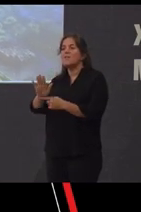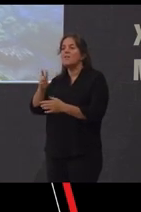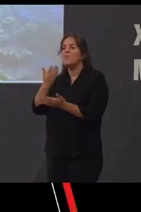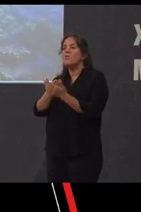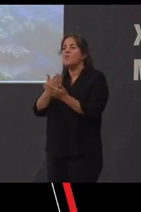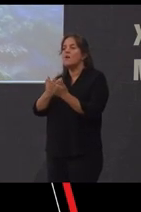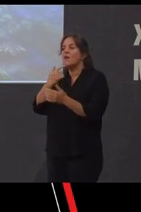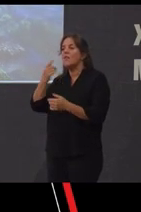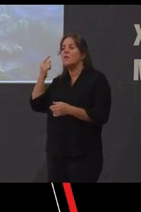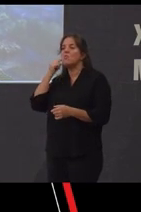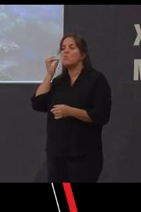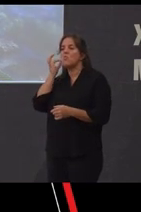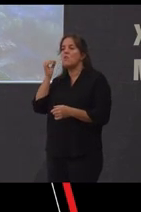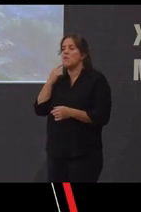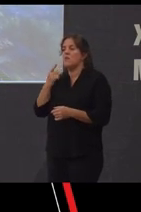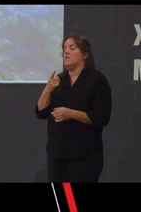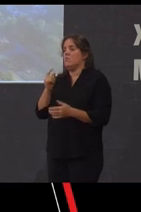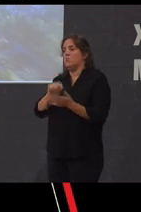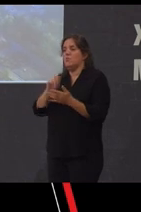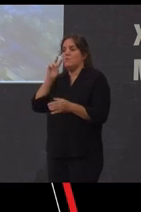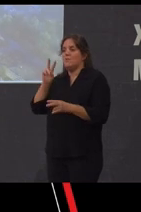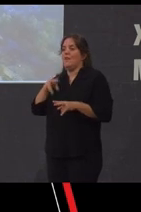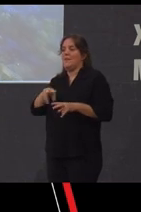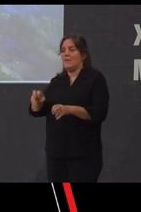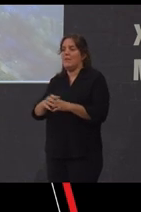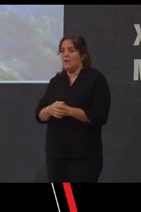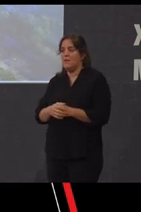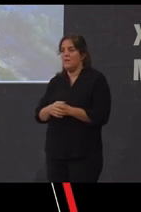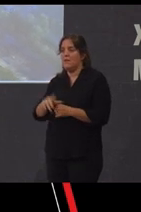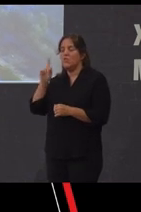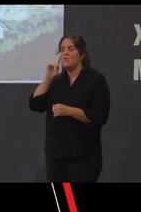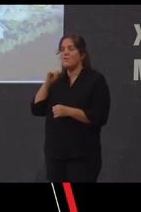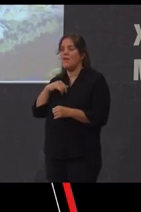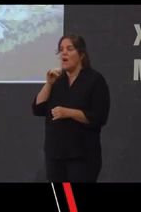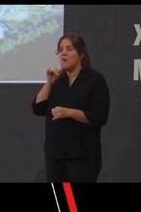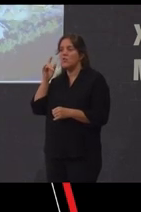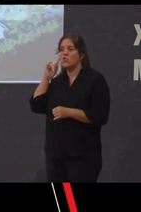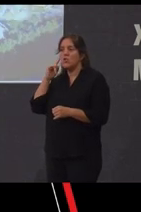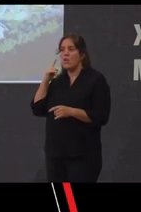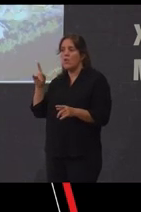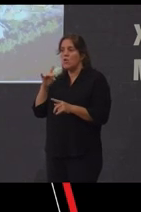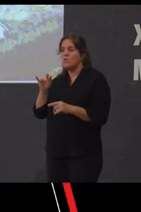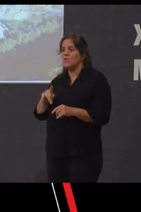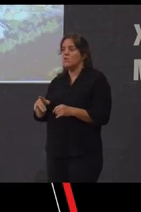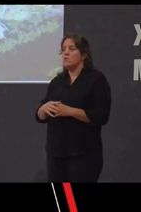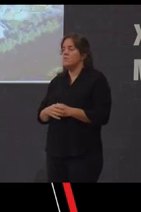as mulleras na súa percepción inicial. Non sei se ten son.